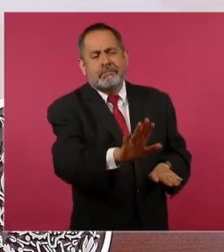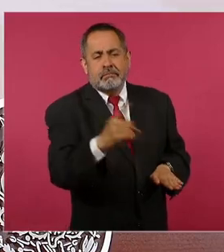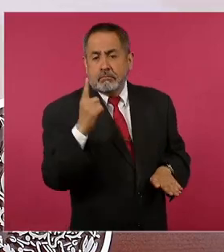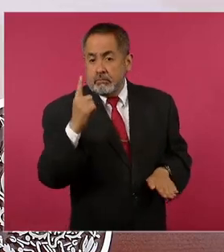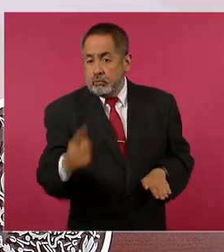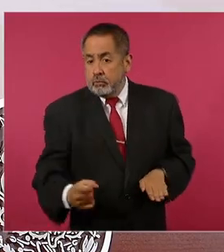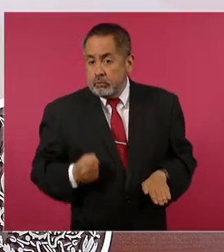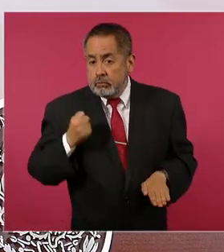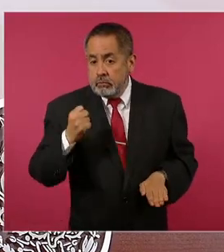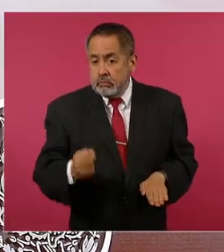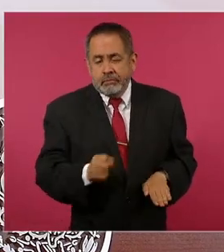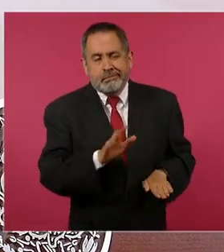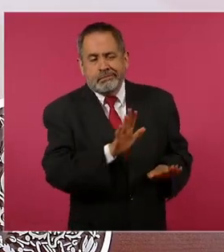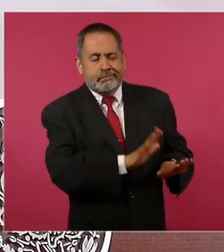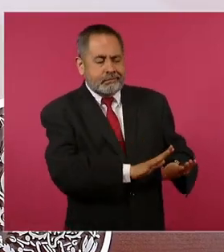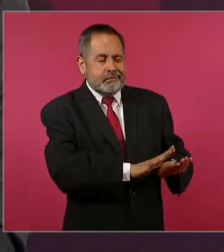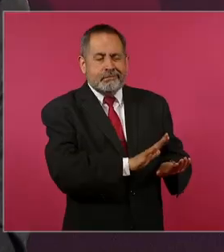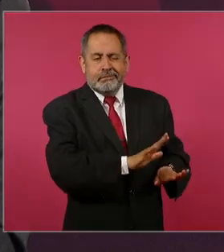un expediente,